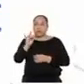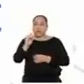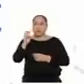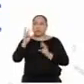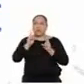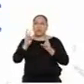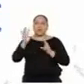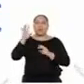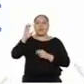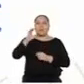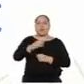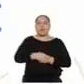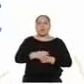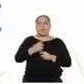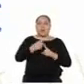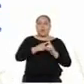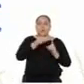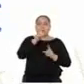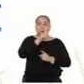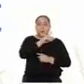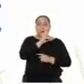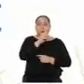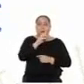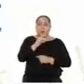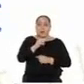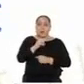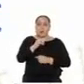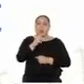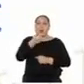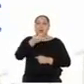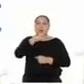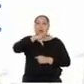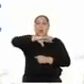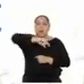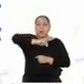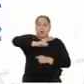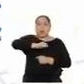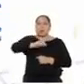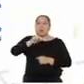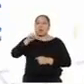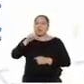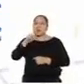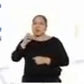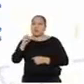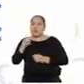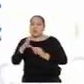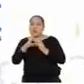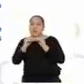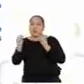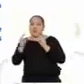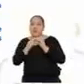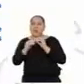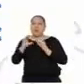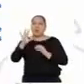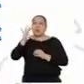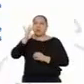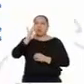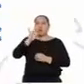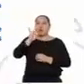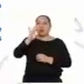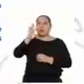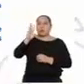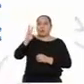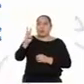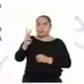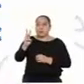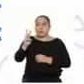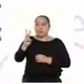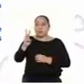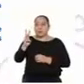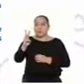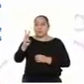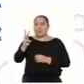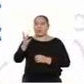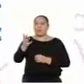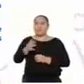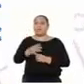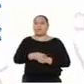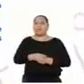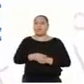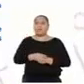Mientras que 100 gramos de limón y 100 gramos de palta nos aportan en total 86 miligramos de vitamina C.